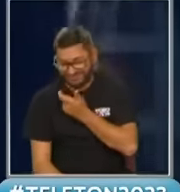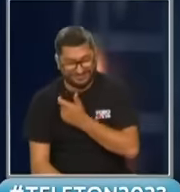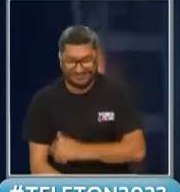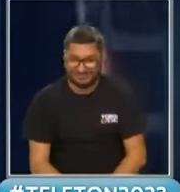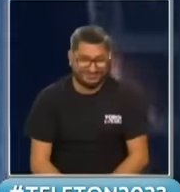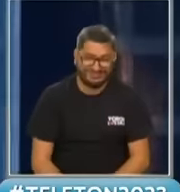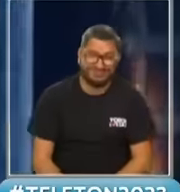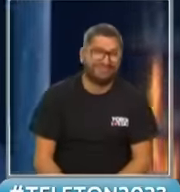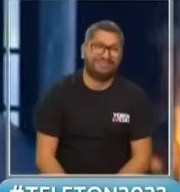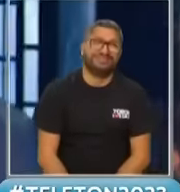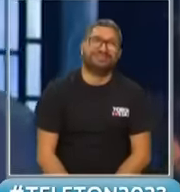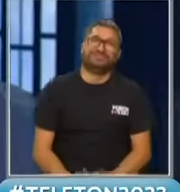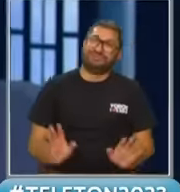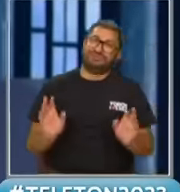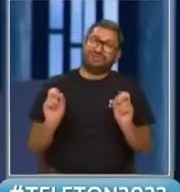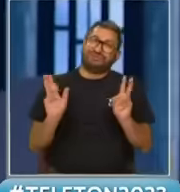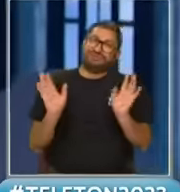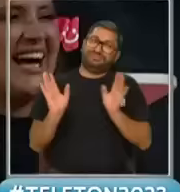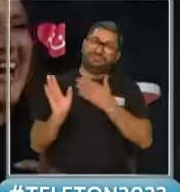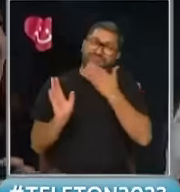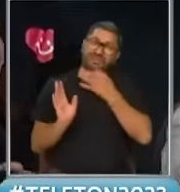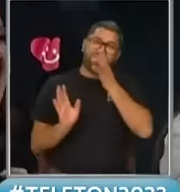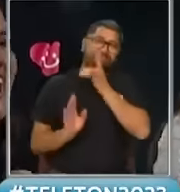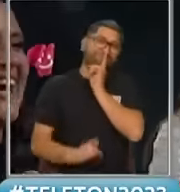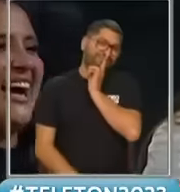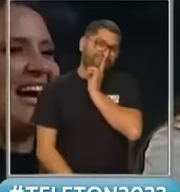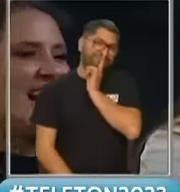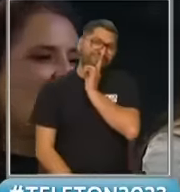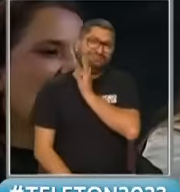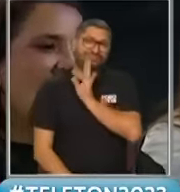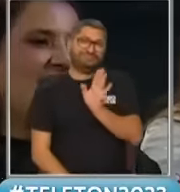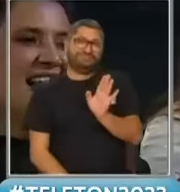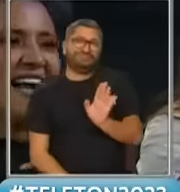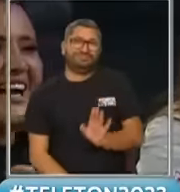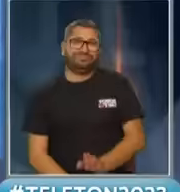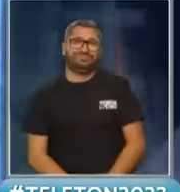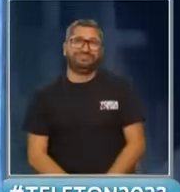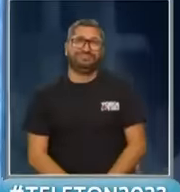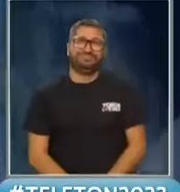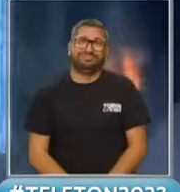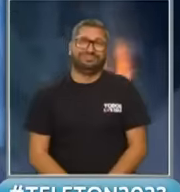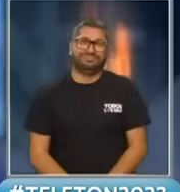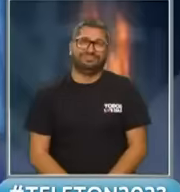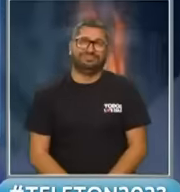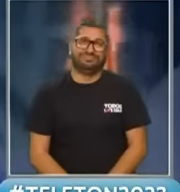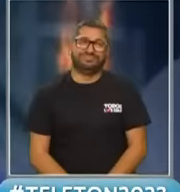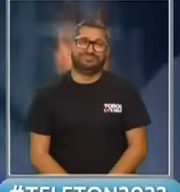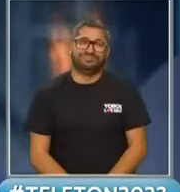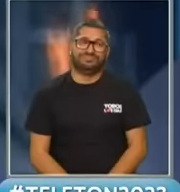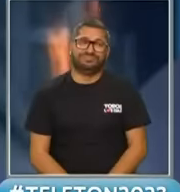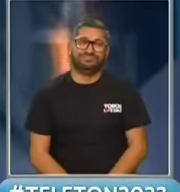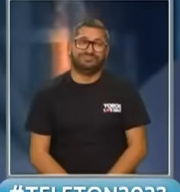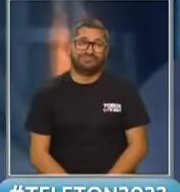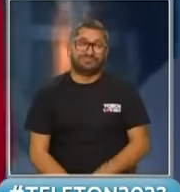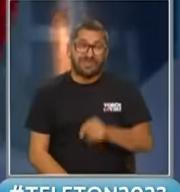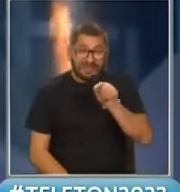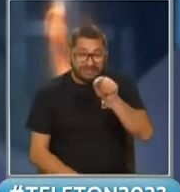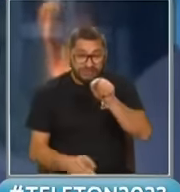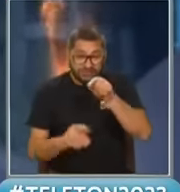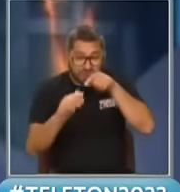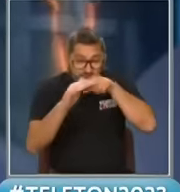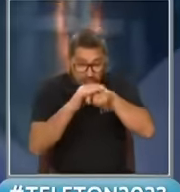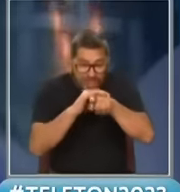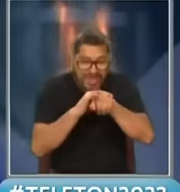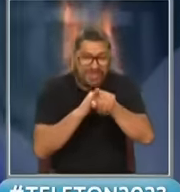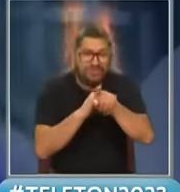¿Qué? No. No puedes no, así. Blanco, no. Sigue, no. No. A la mujer se le toca. No. A la